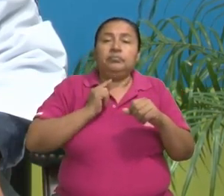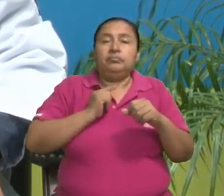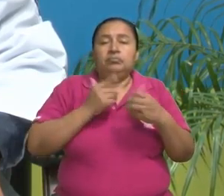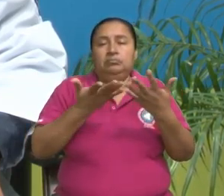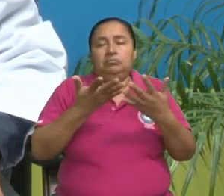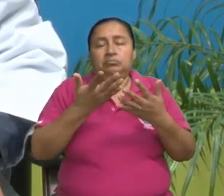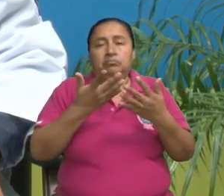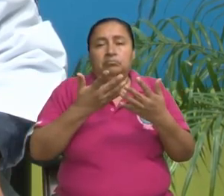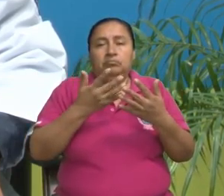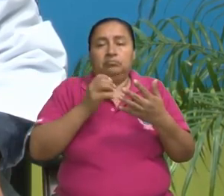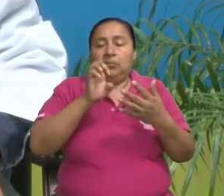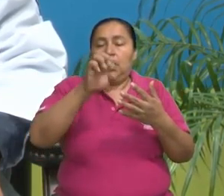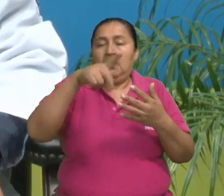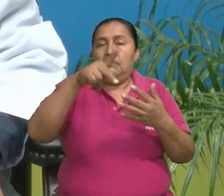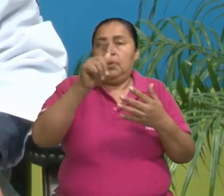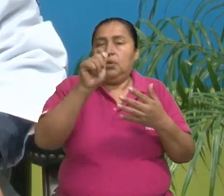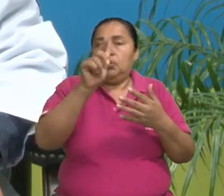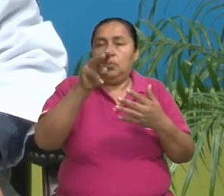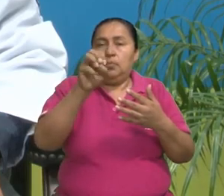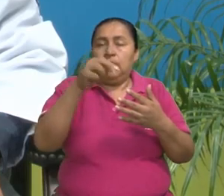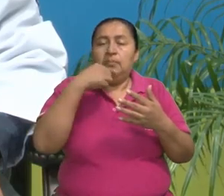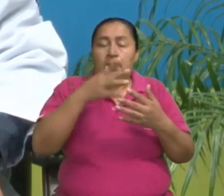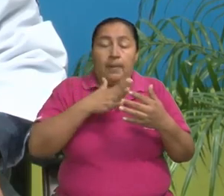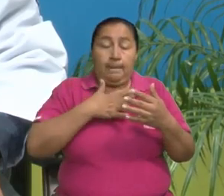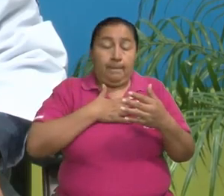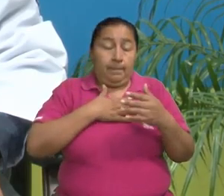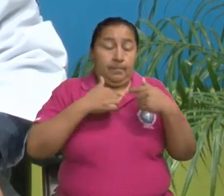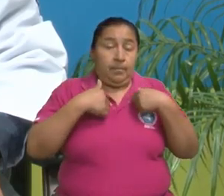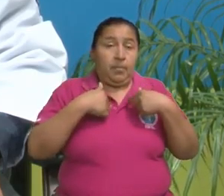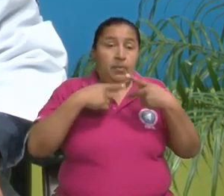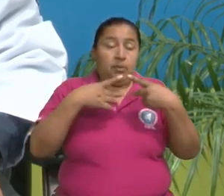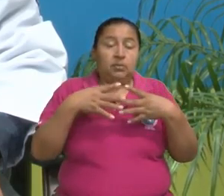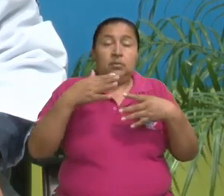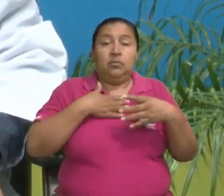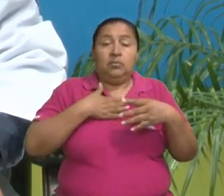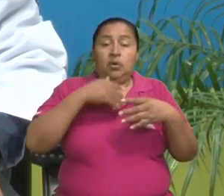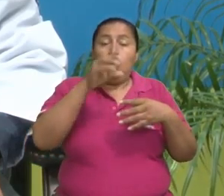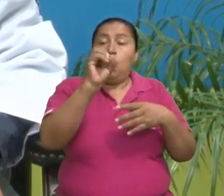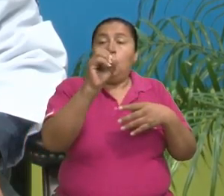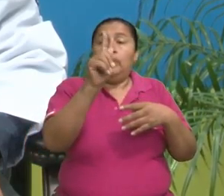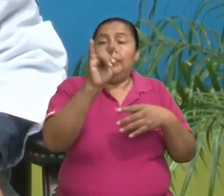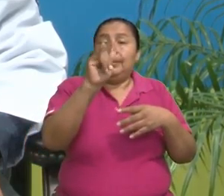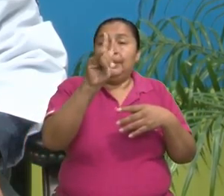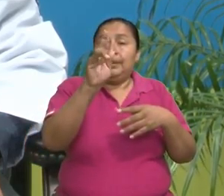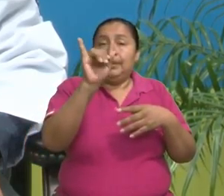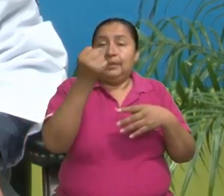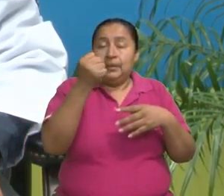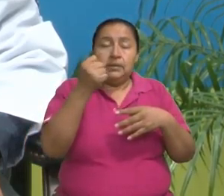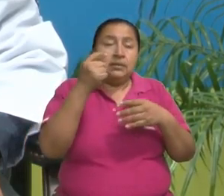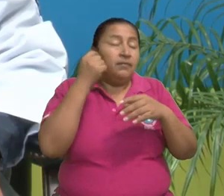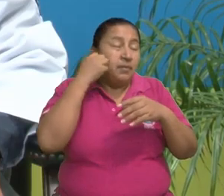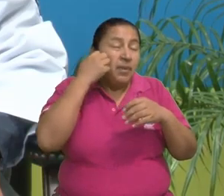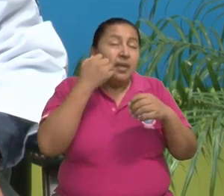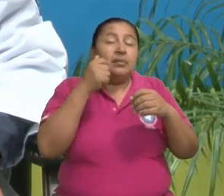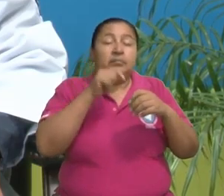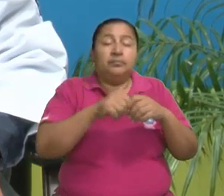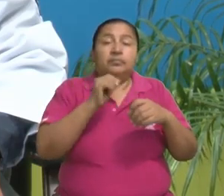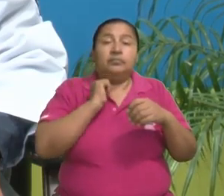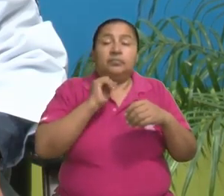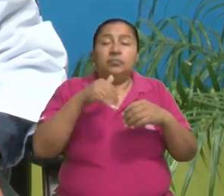otitis media o en el caso de las otitis externas este aparte de